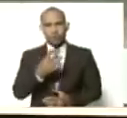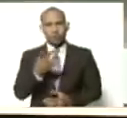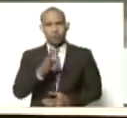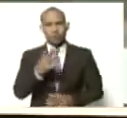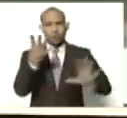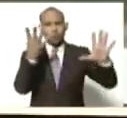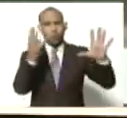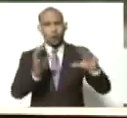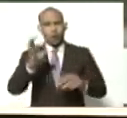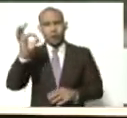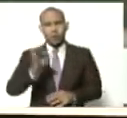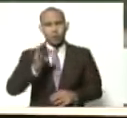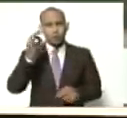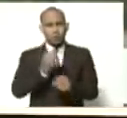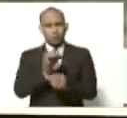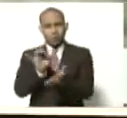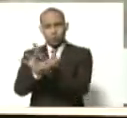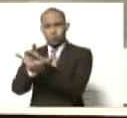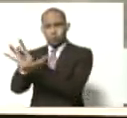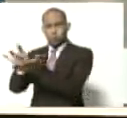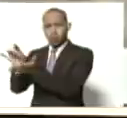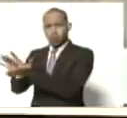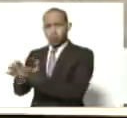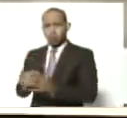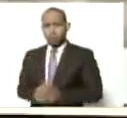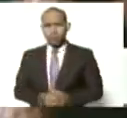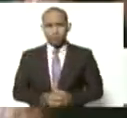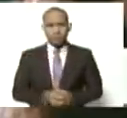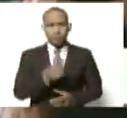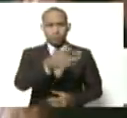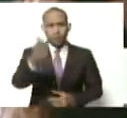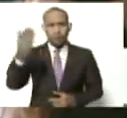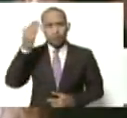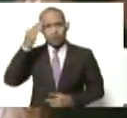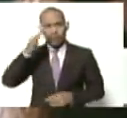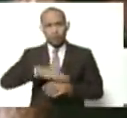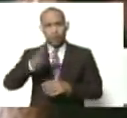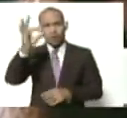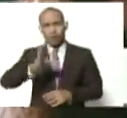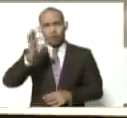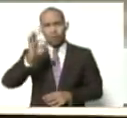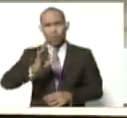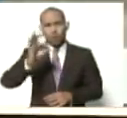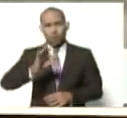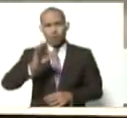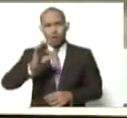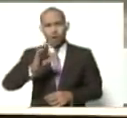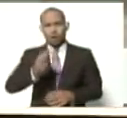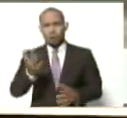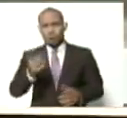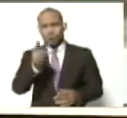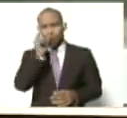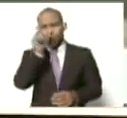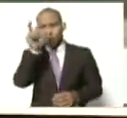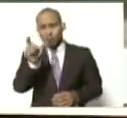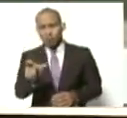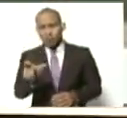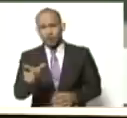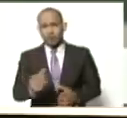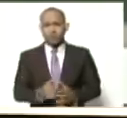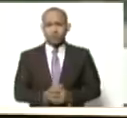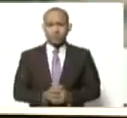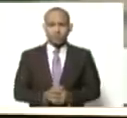de los trabajadores. ¿Y tú sabes por cuán porcentaje fue electo Edinson y el